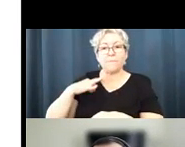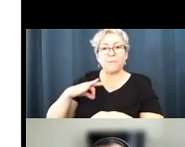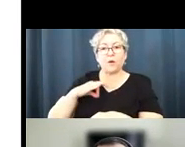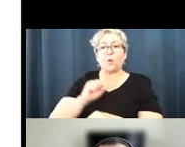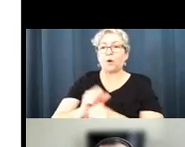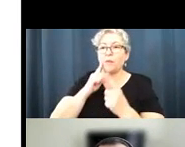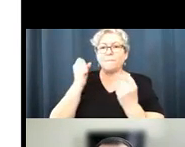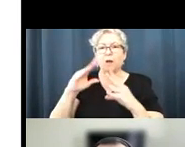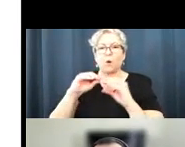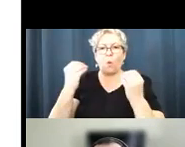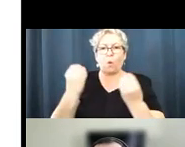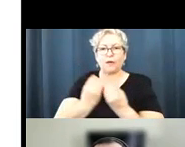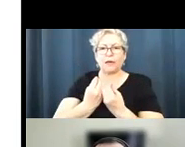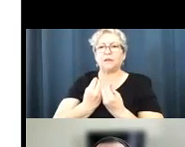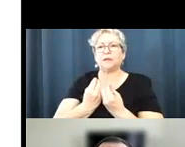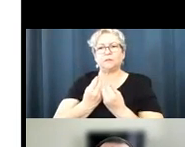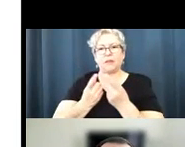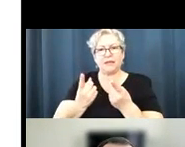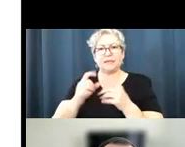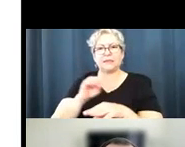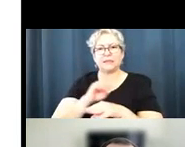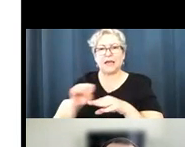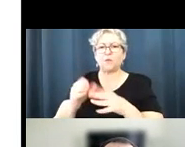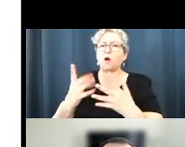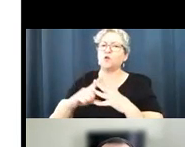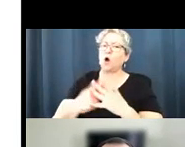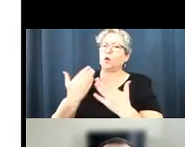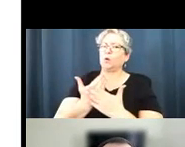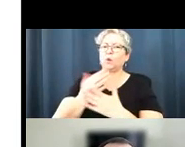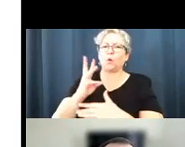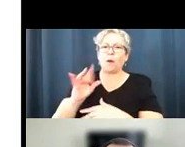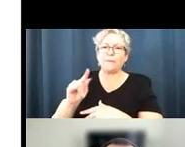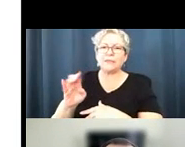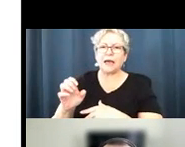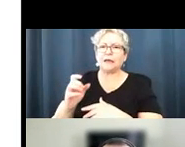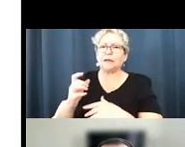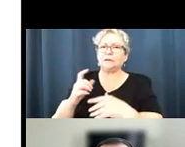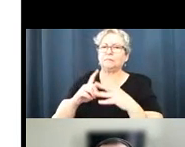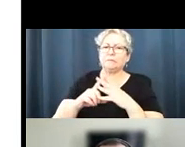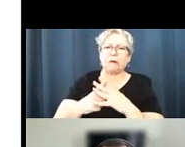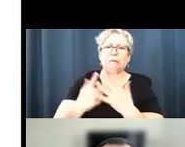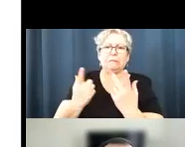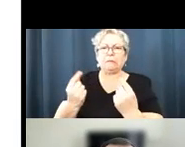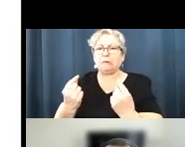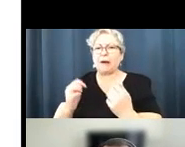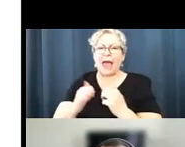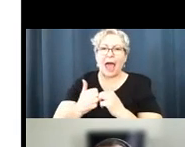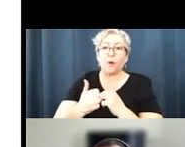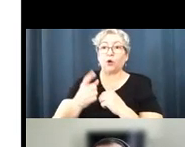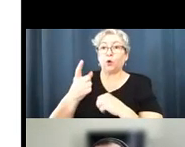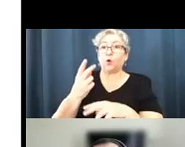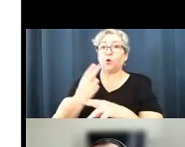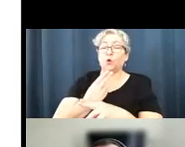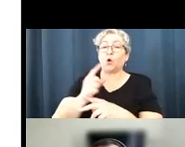a traer uno. Nosotros hemos estado trabajando con muchas organizaciones en esta etapa. Estamos empezando.